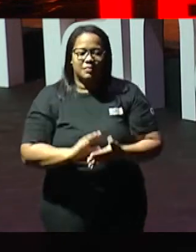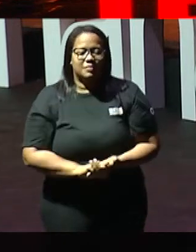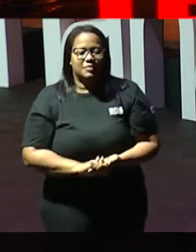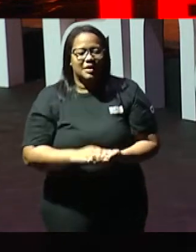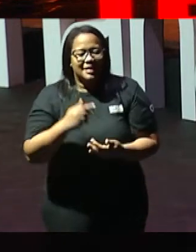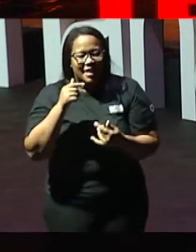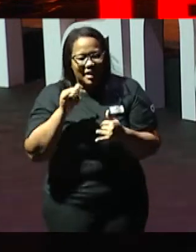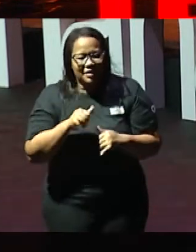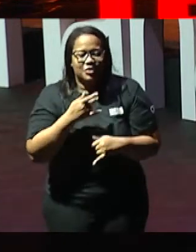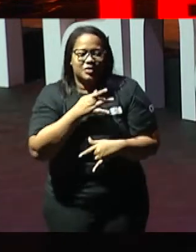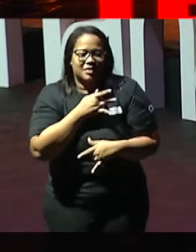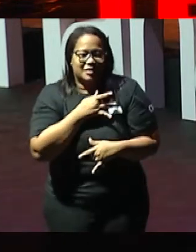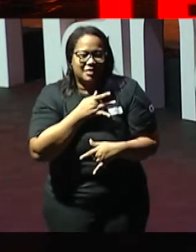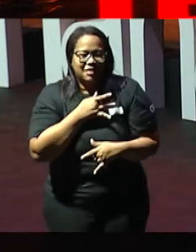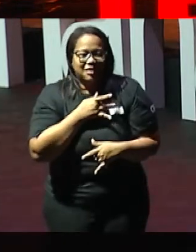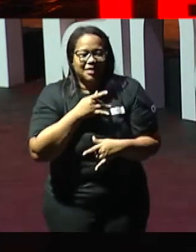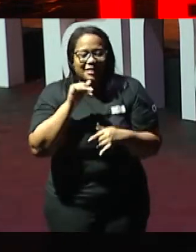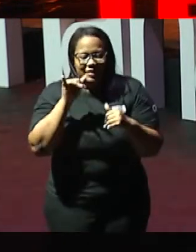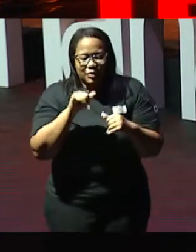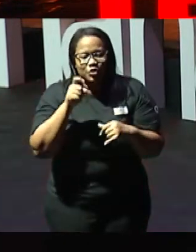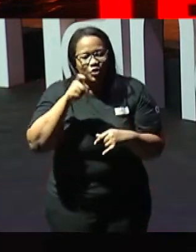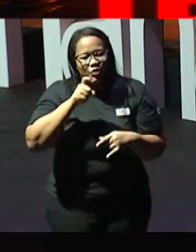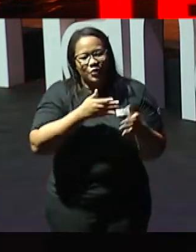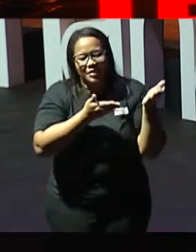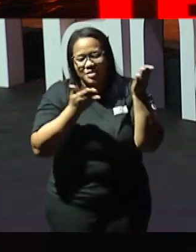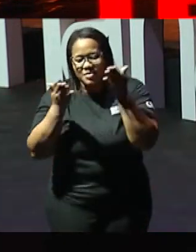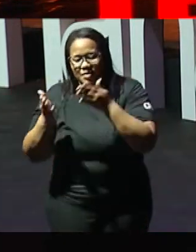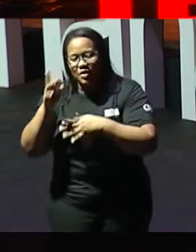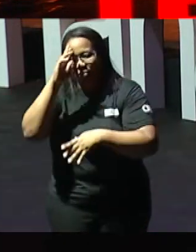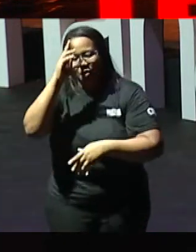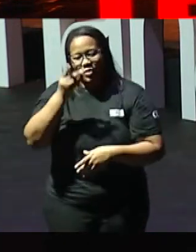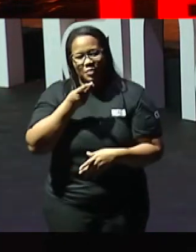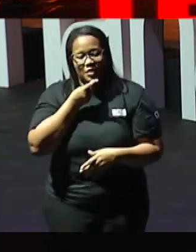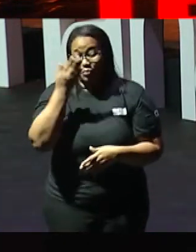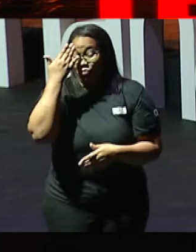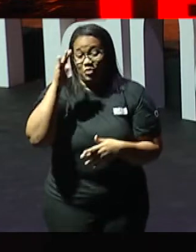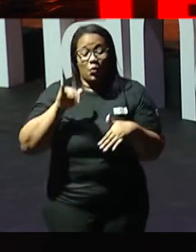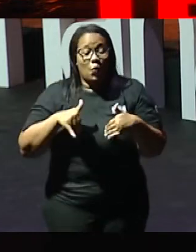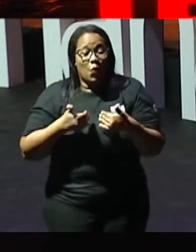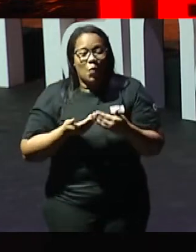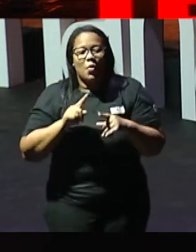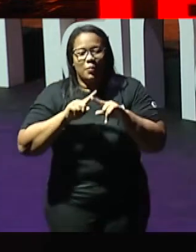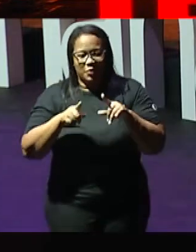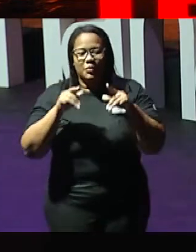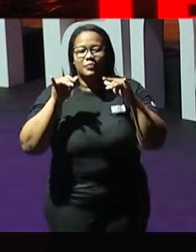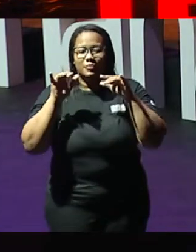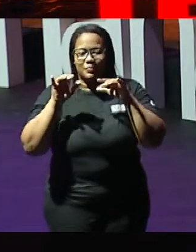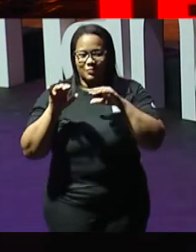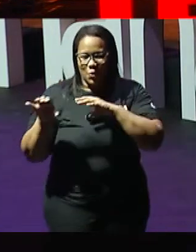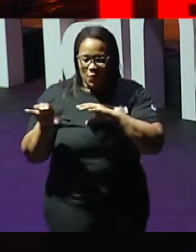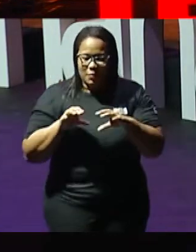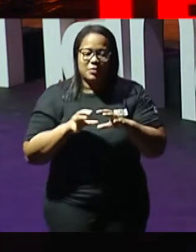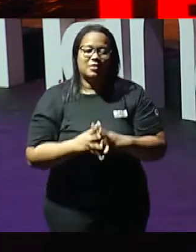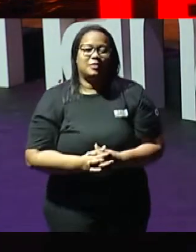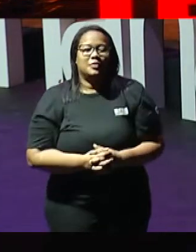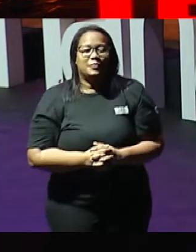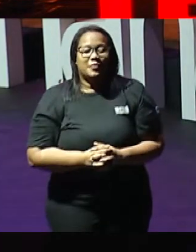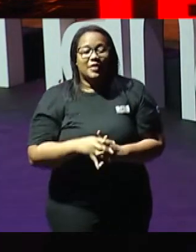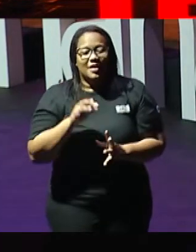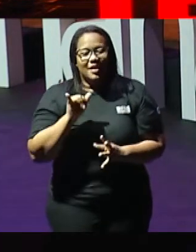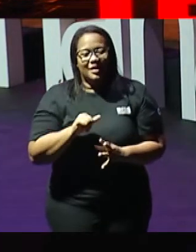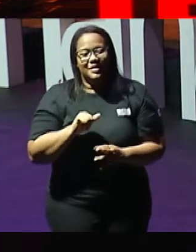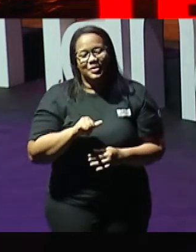esto yo tengo que llevarlo república dominicana yo no sé cómo pero lo vamos a hacer ahí yo hablo con